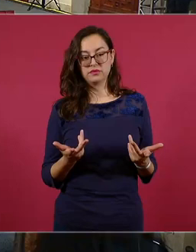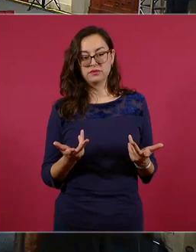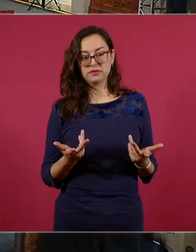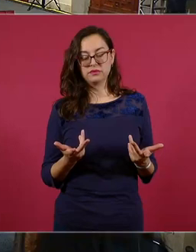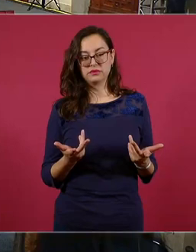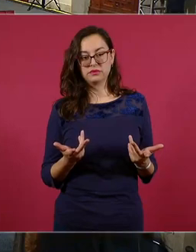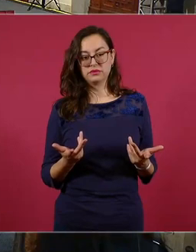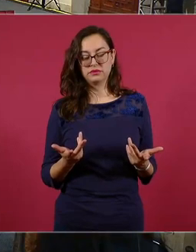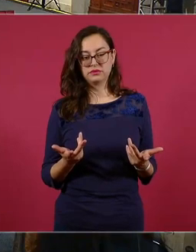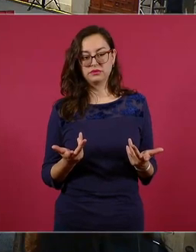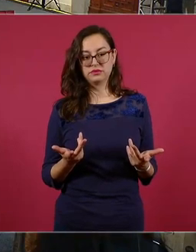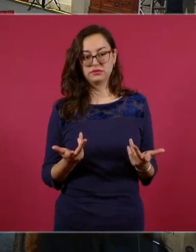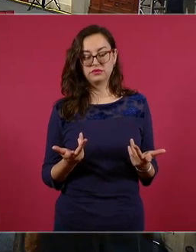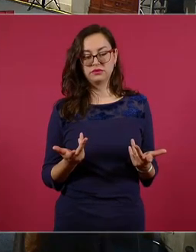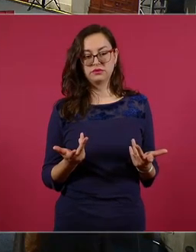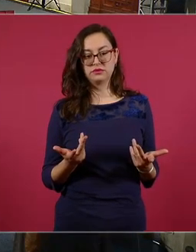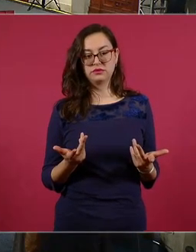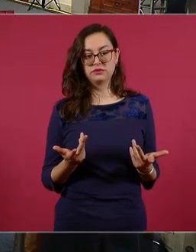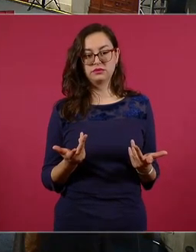¿sí?